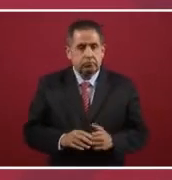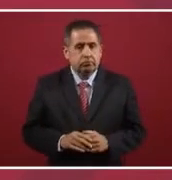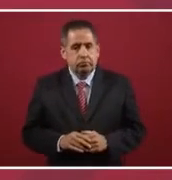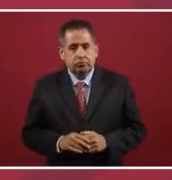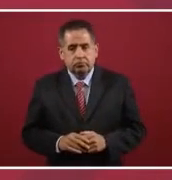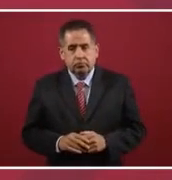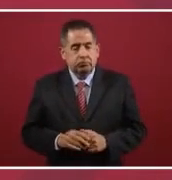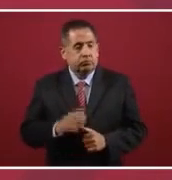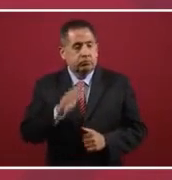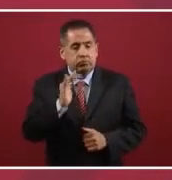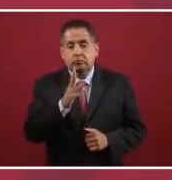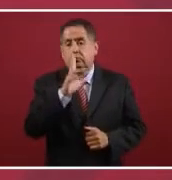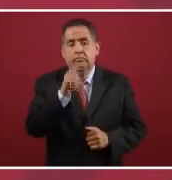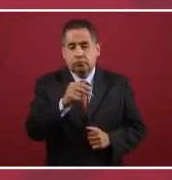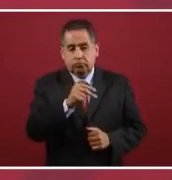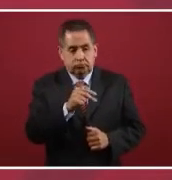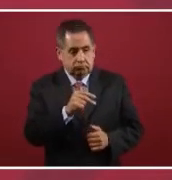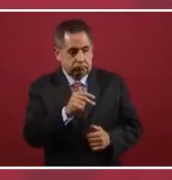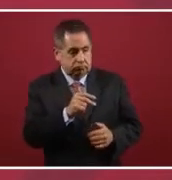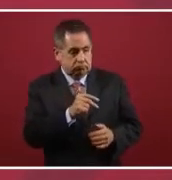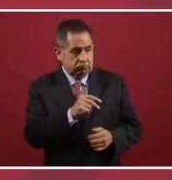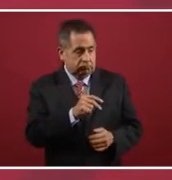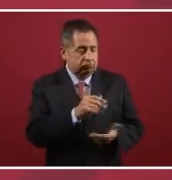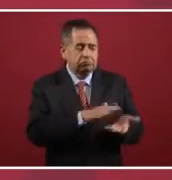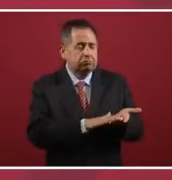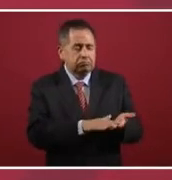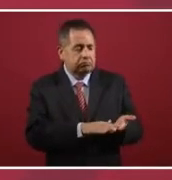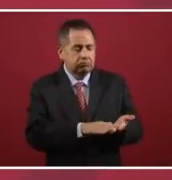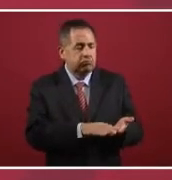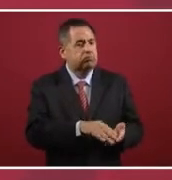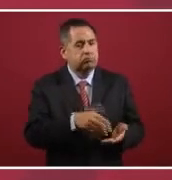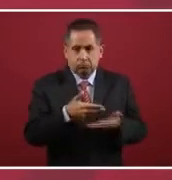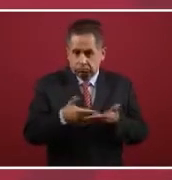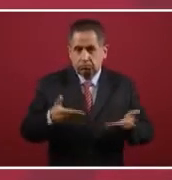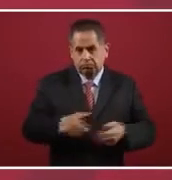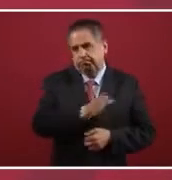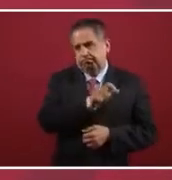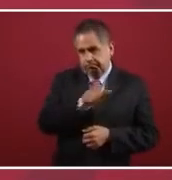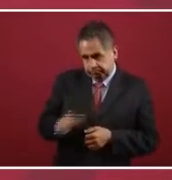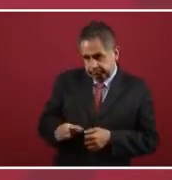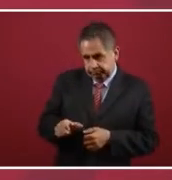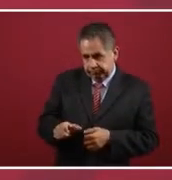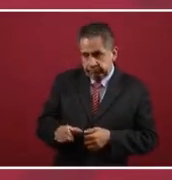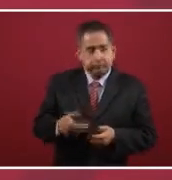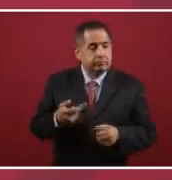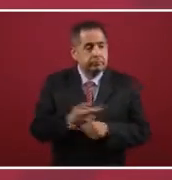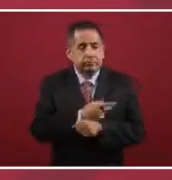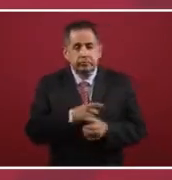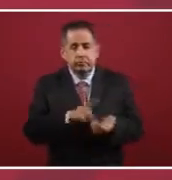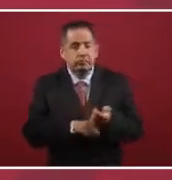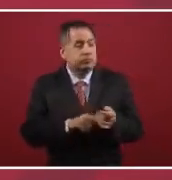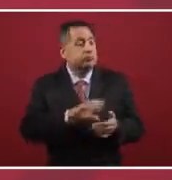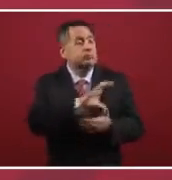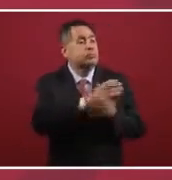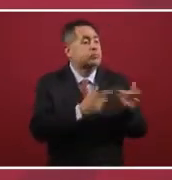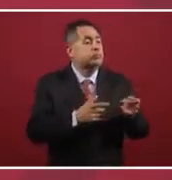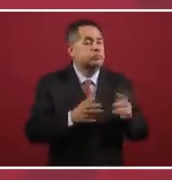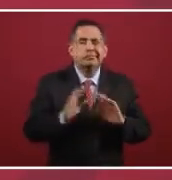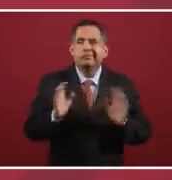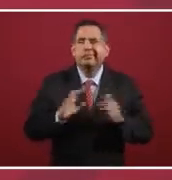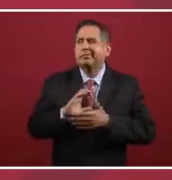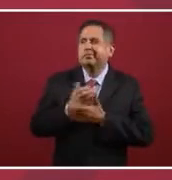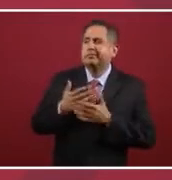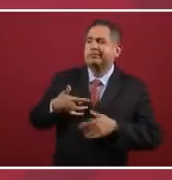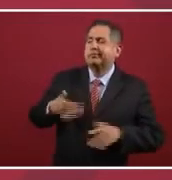que ya no se condonan los impuestos, ya esas concesiones las están devolviendo,